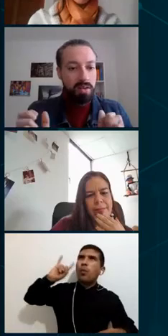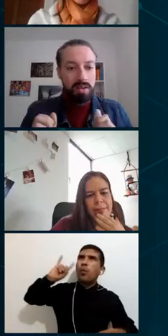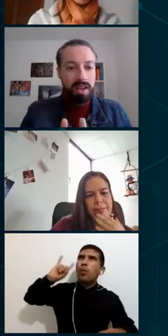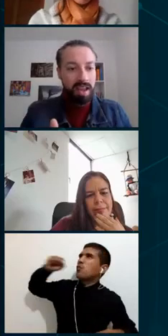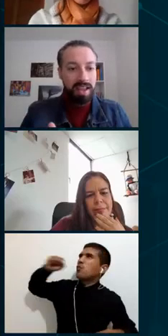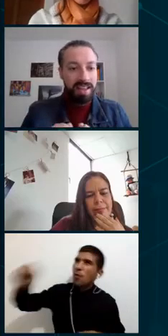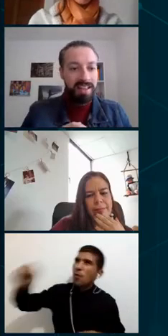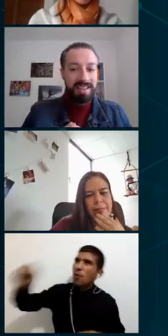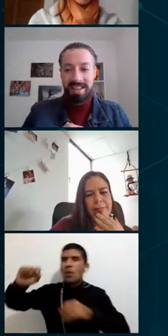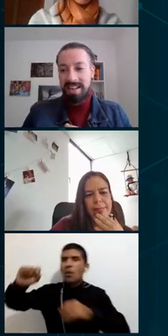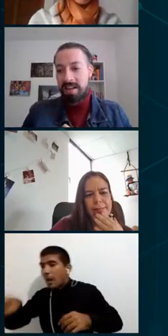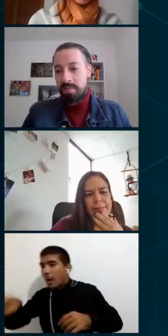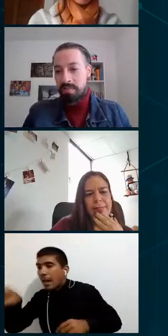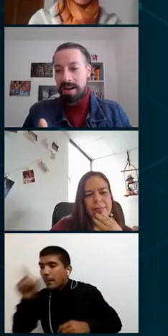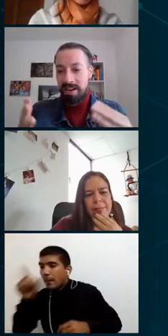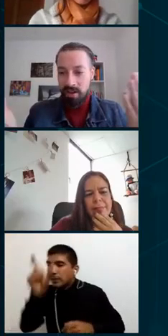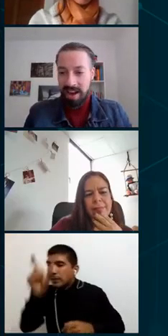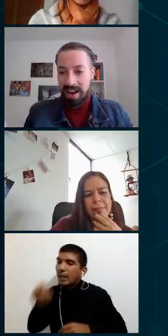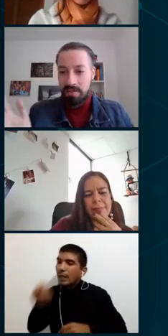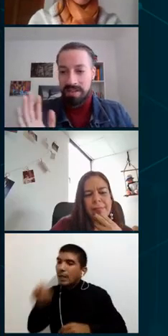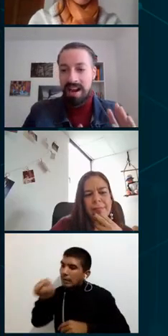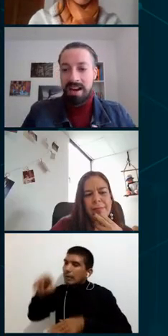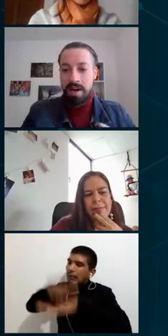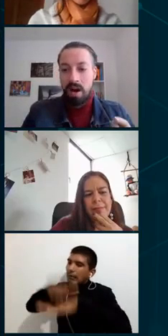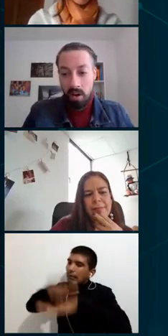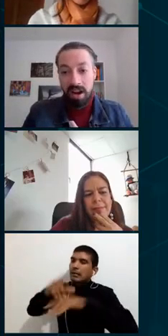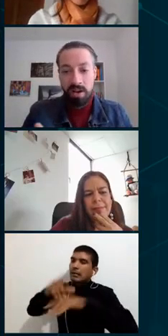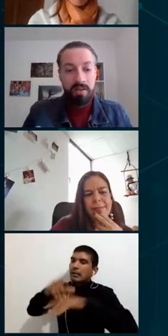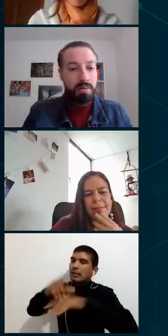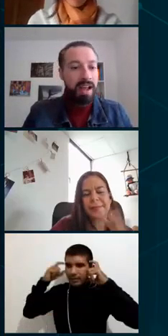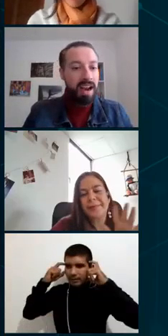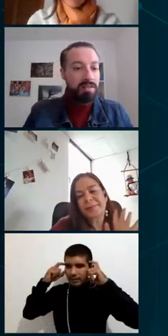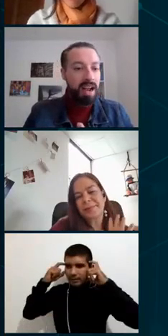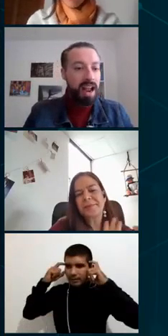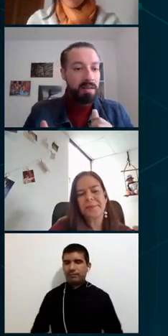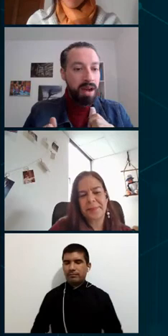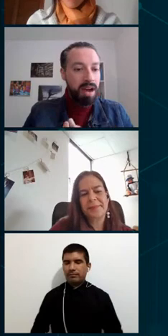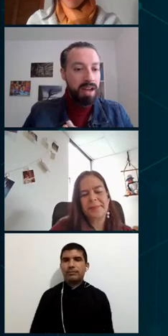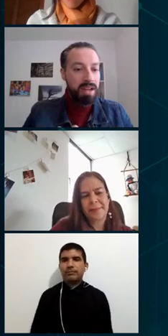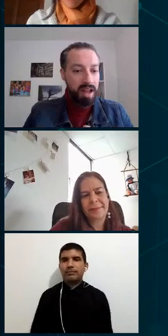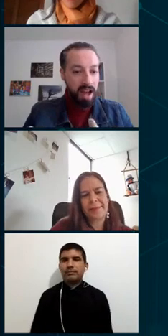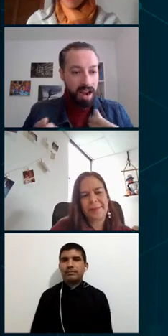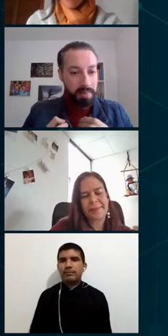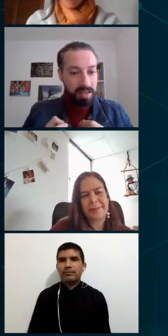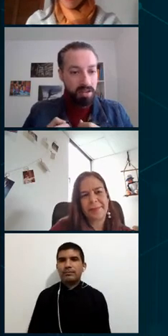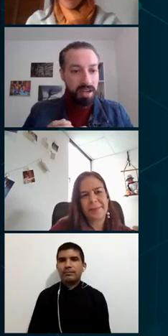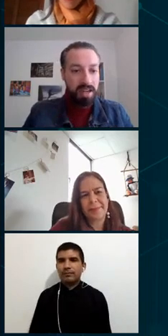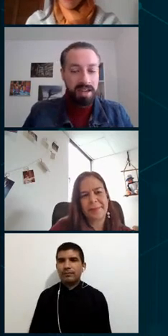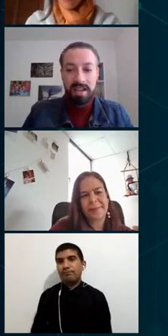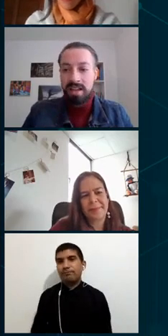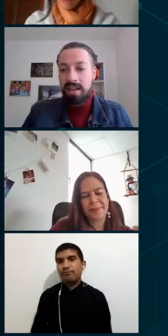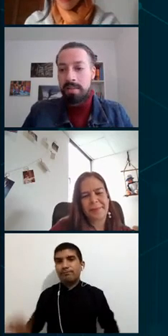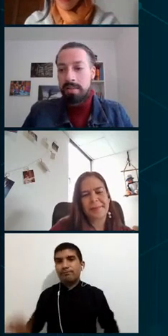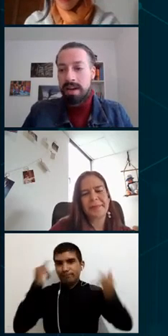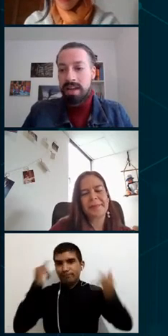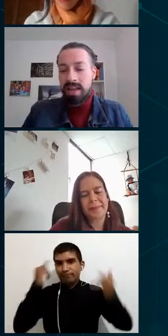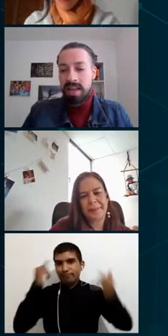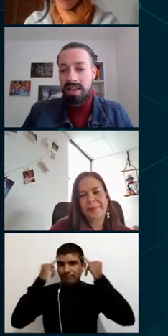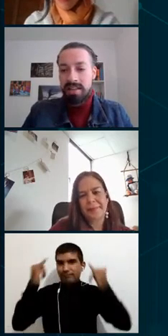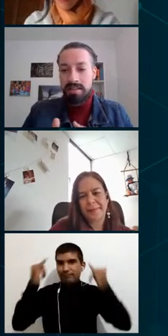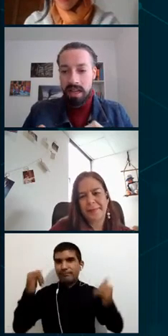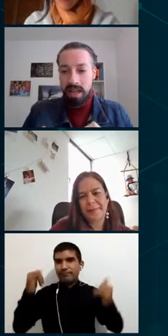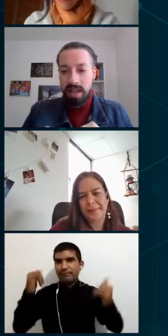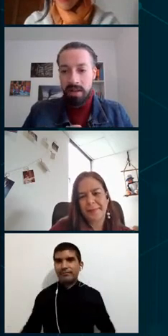o algo que para no generar como esa alarma o de alguna forma generar una alarma a la persona